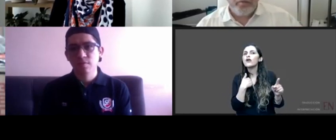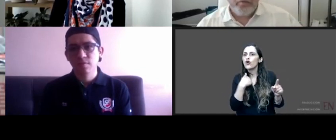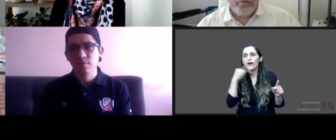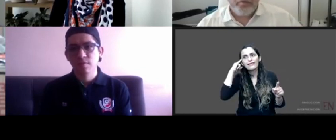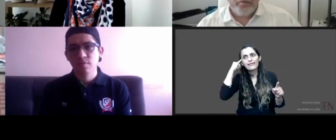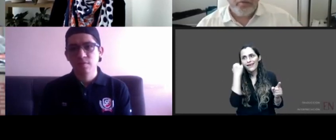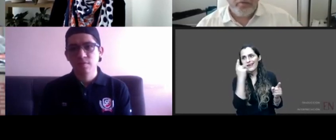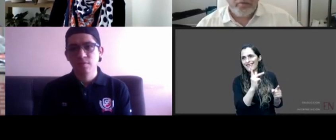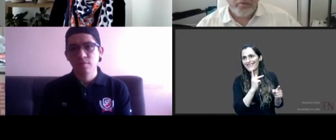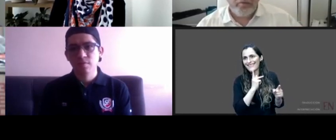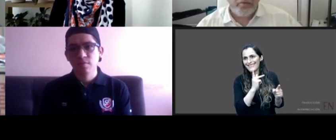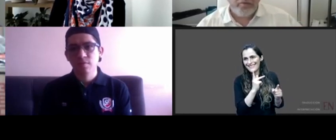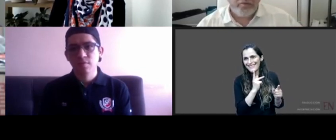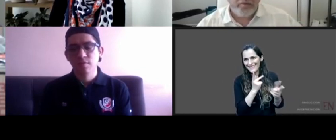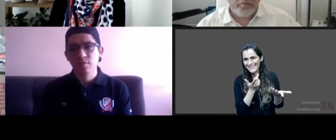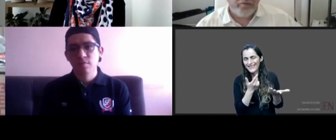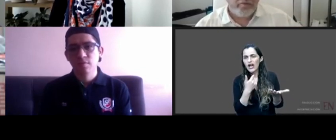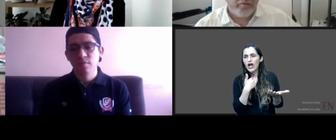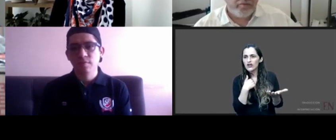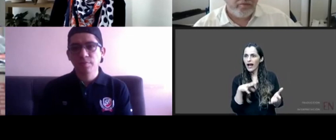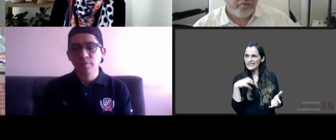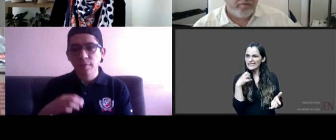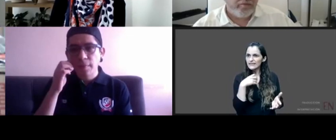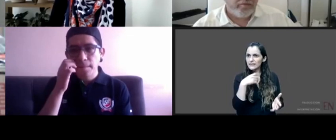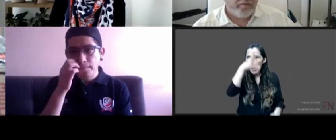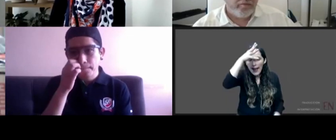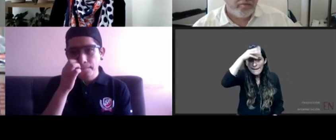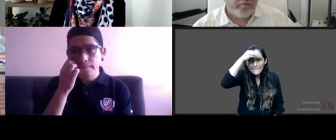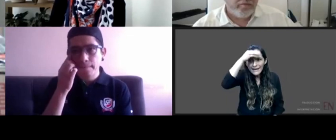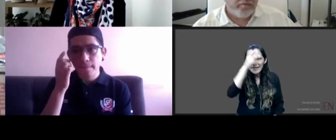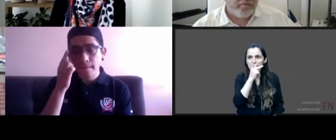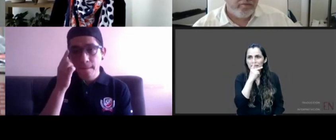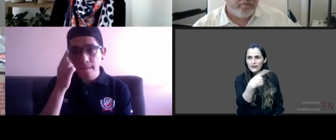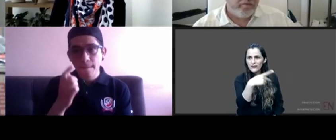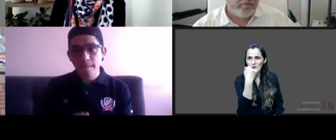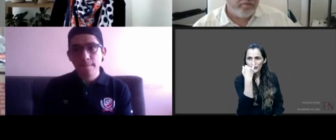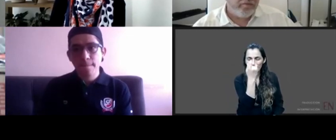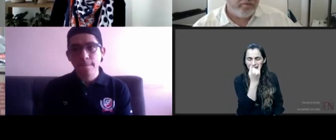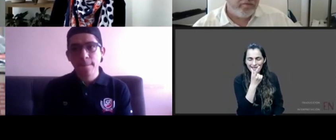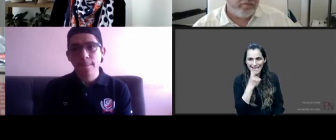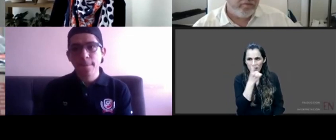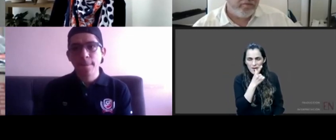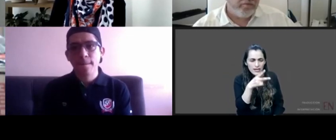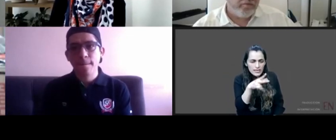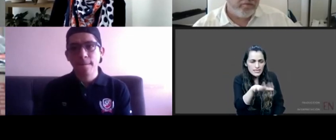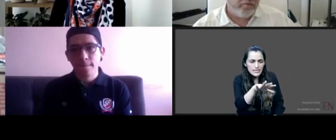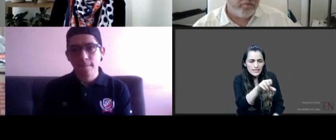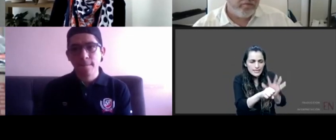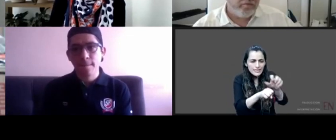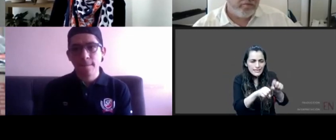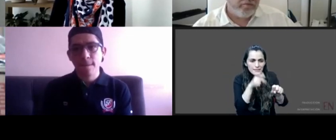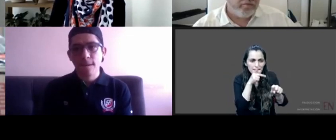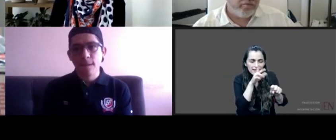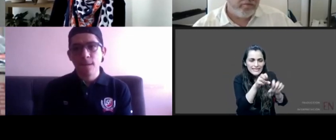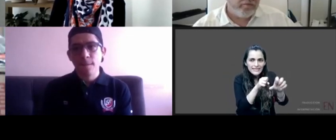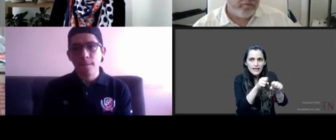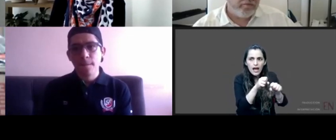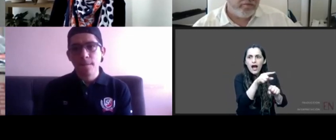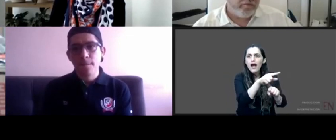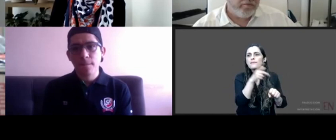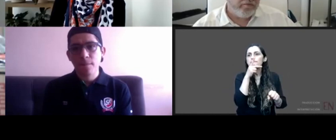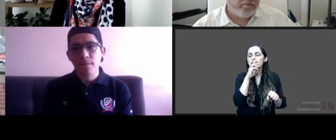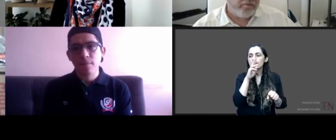apoyarles, aprendí algunas palabras en triqui. Entonces, con más confianza, los padres de familia pues nos toman en